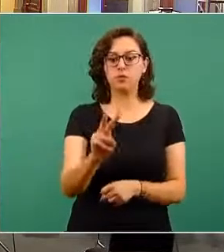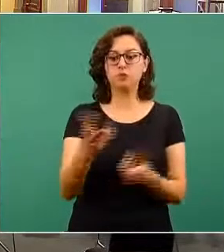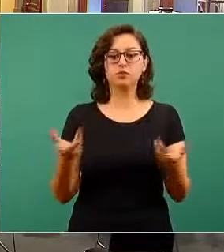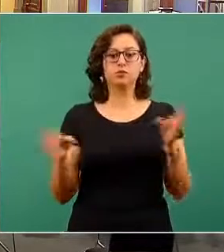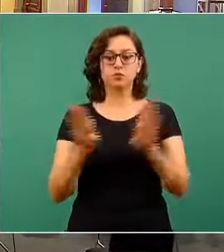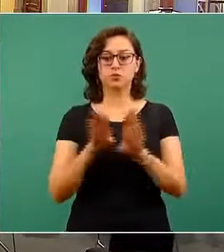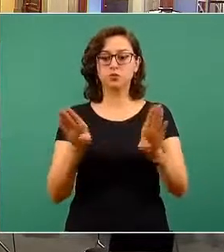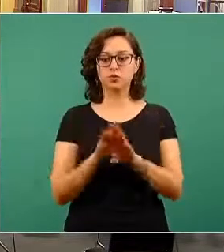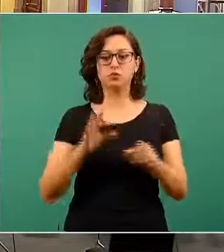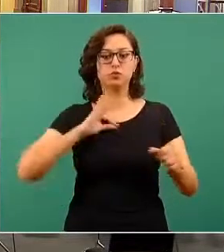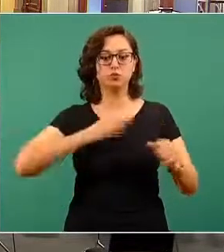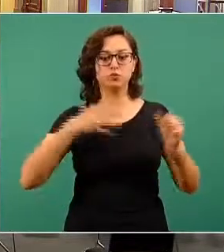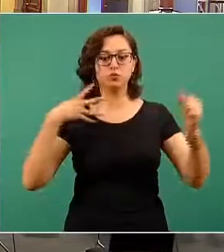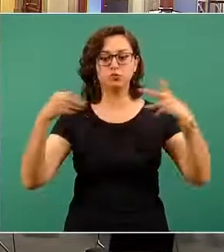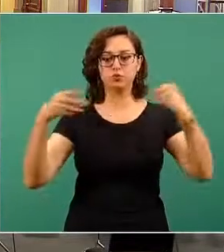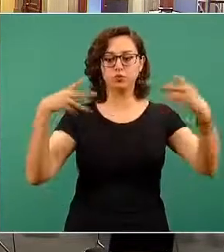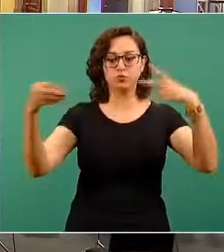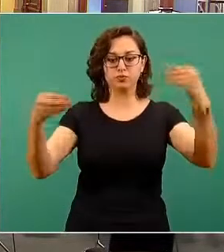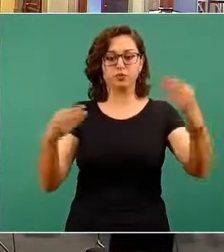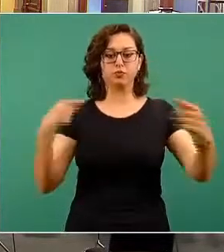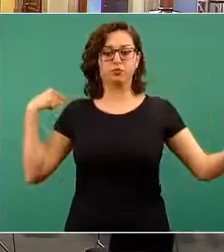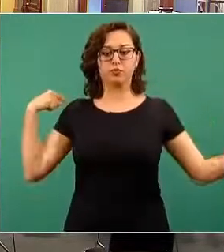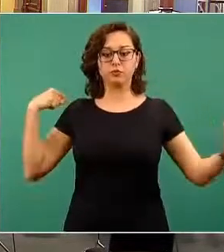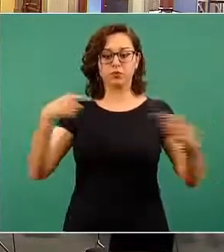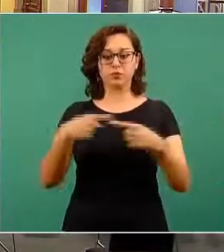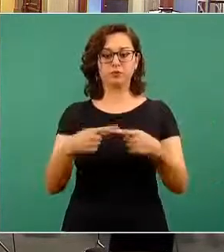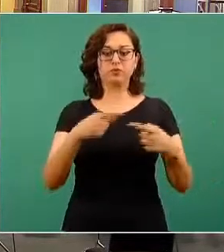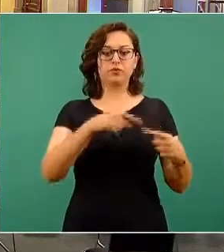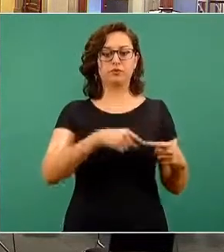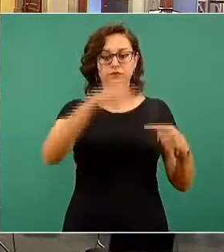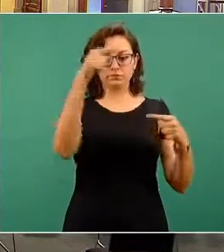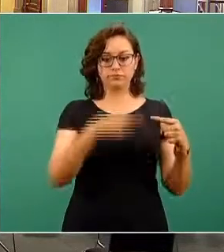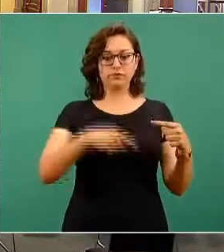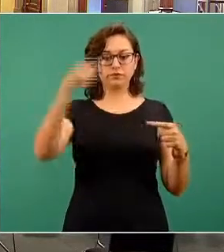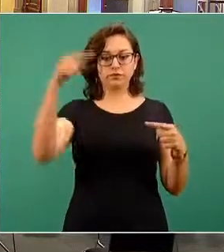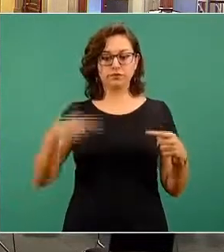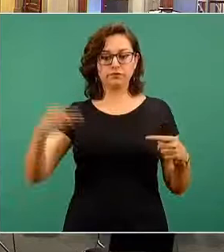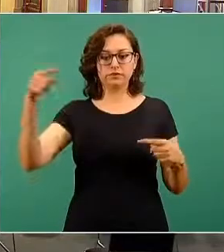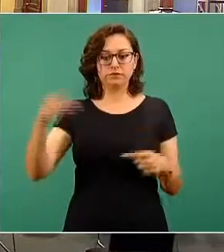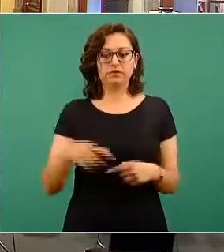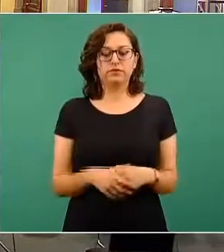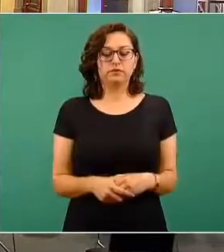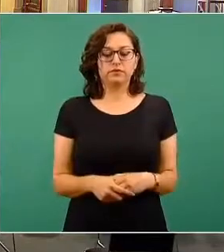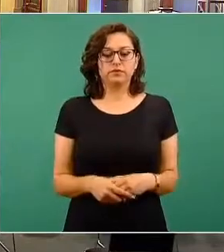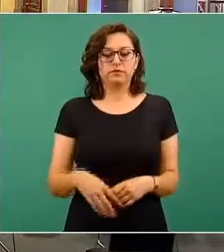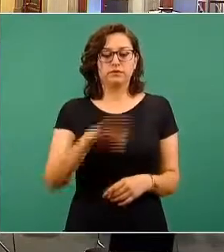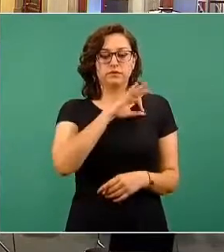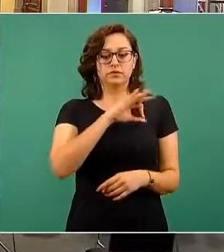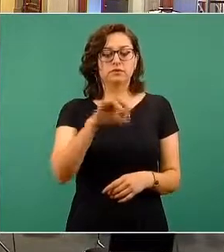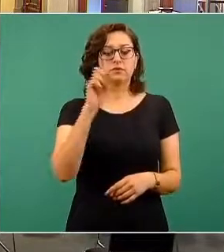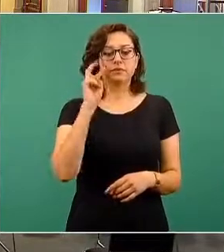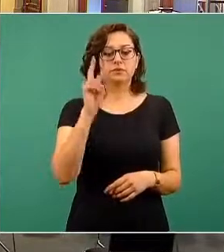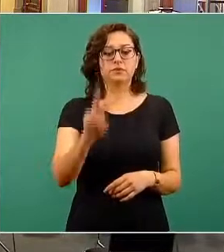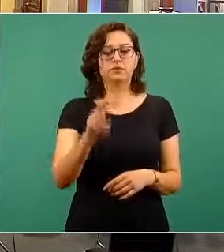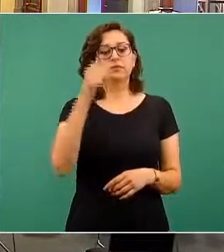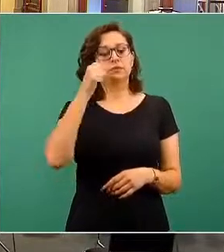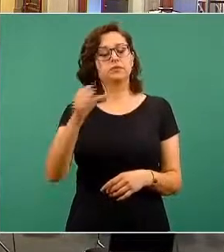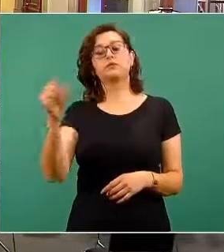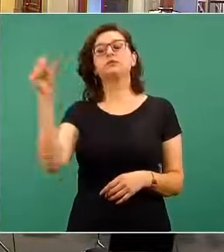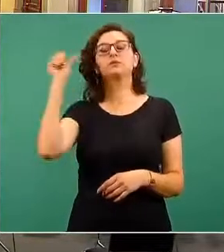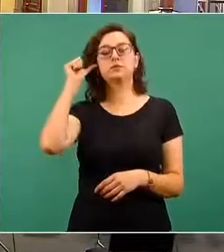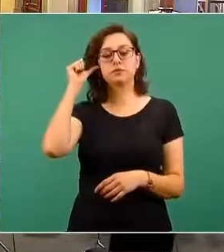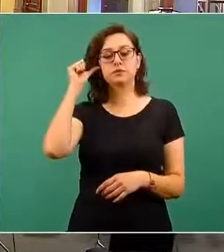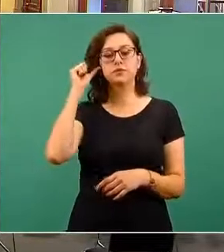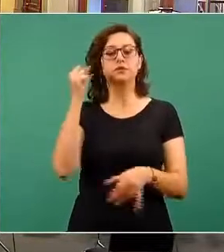de nuestras curvas epidémicas que presentamos y actualizamos de manera diaria. Como ustedes vieron en el informe que presentó ayer la doctora